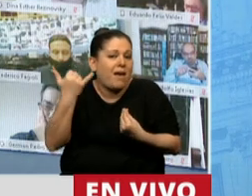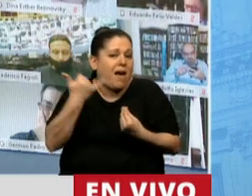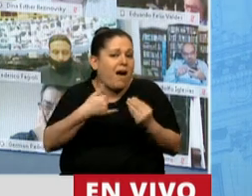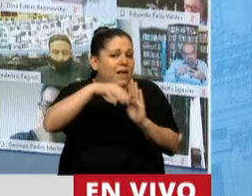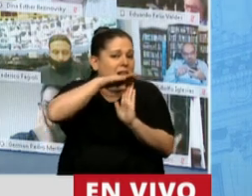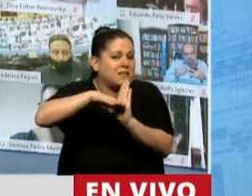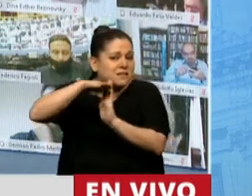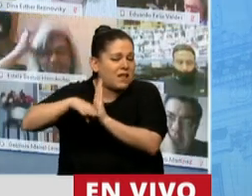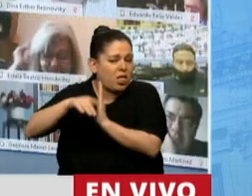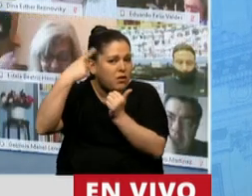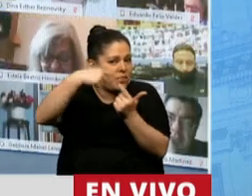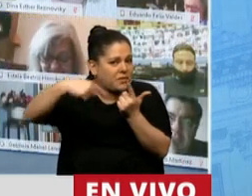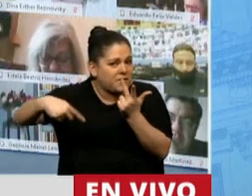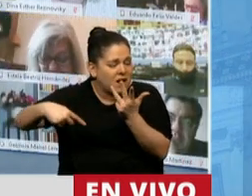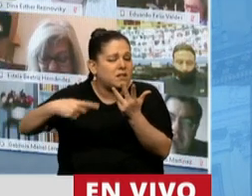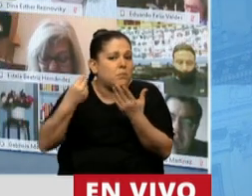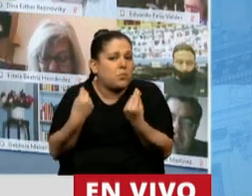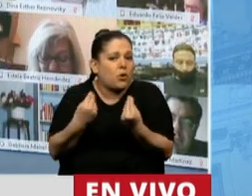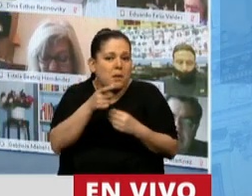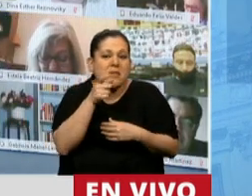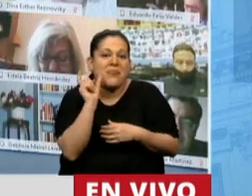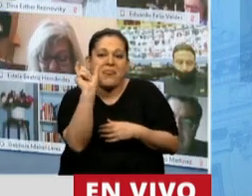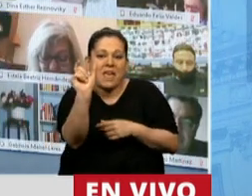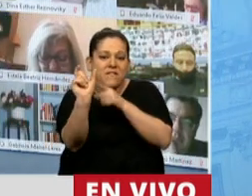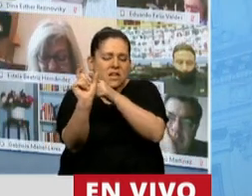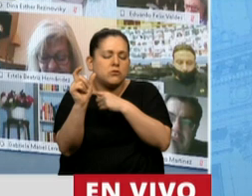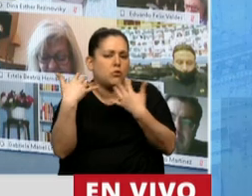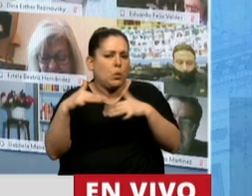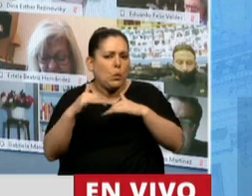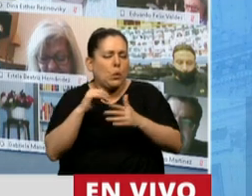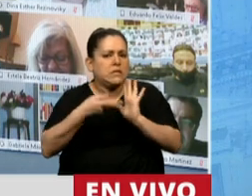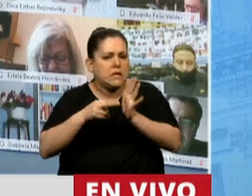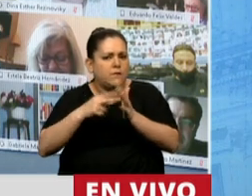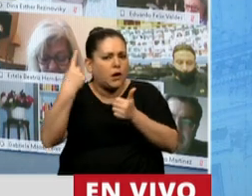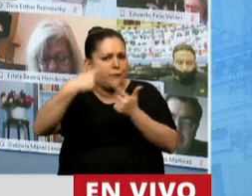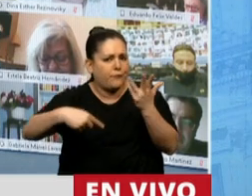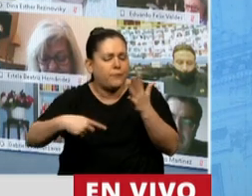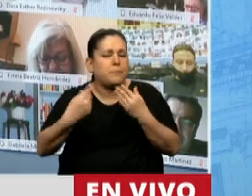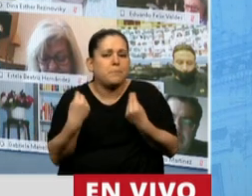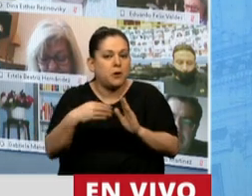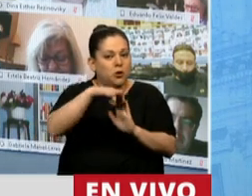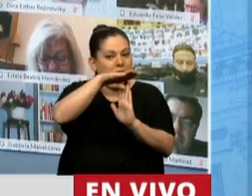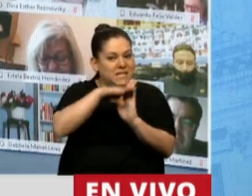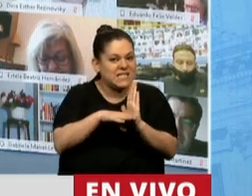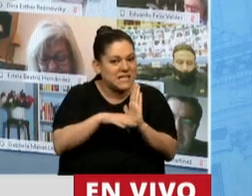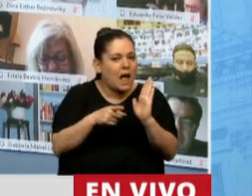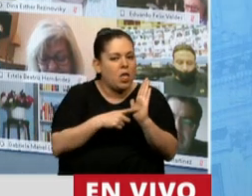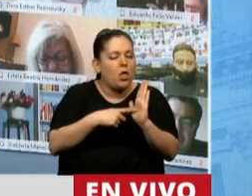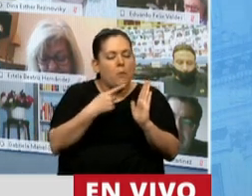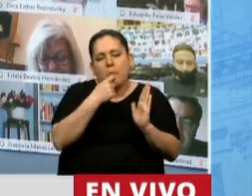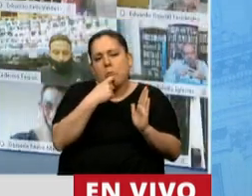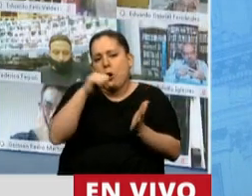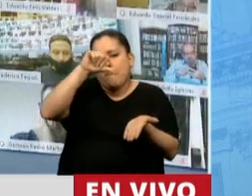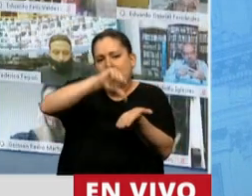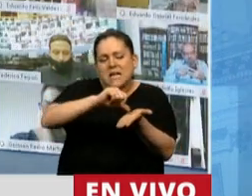listados porque la propia definición es una definición amplia y según en listado presidente usted tiene países como por